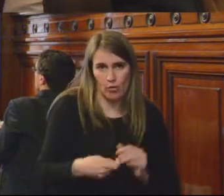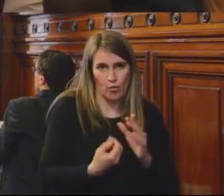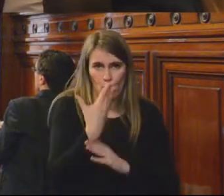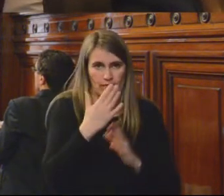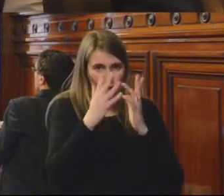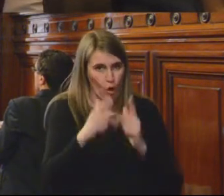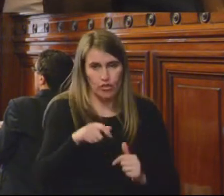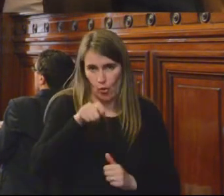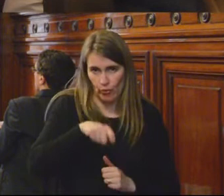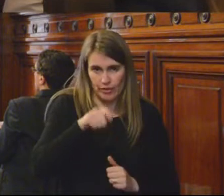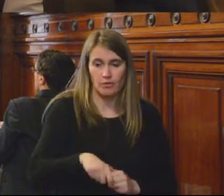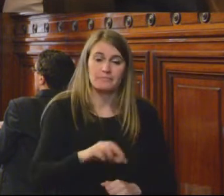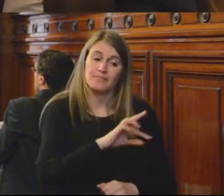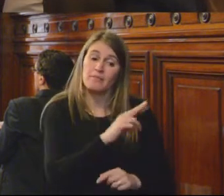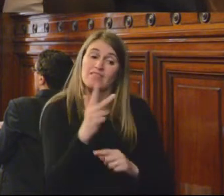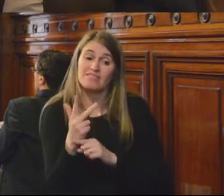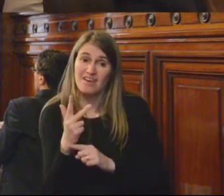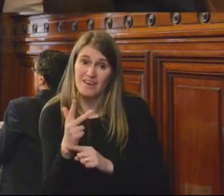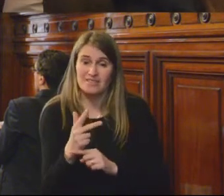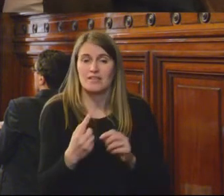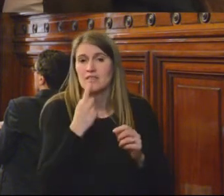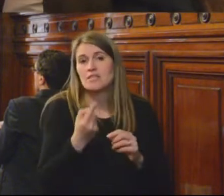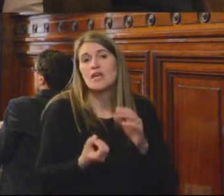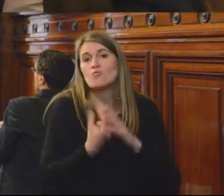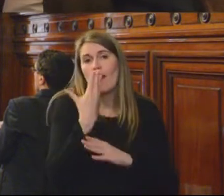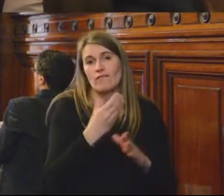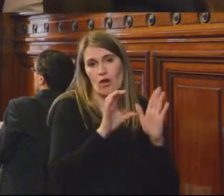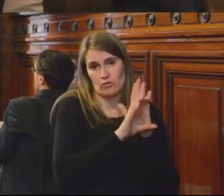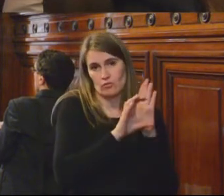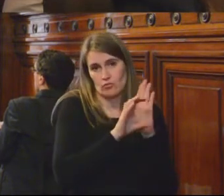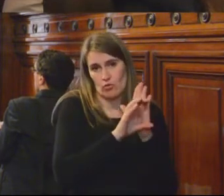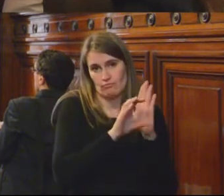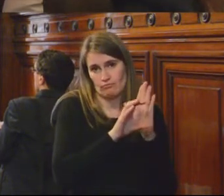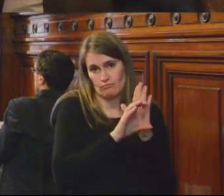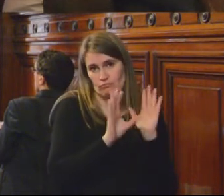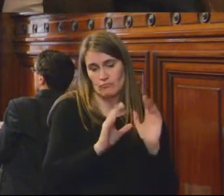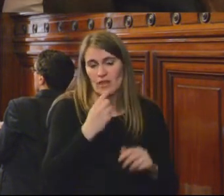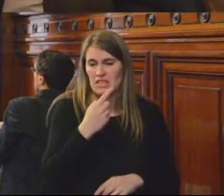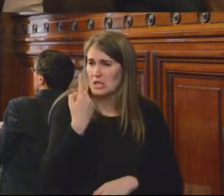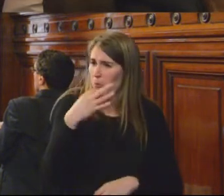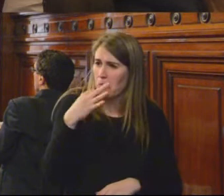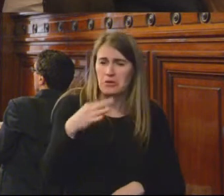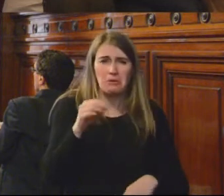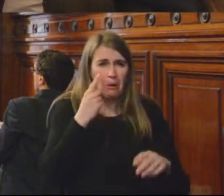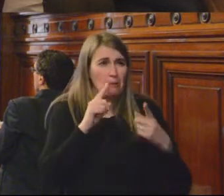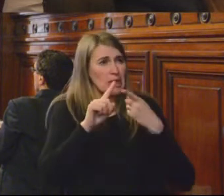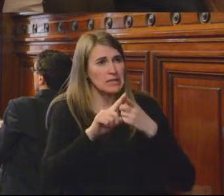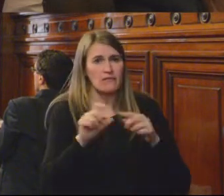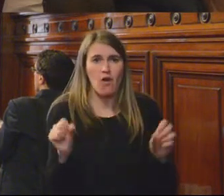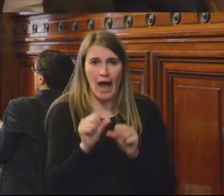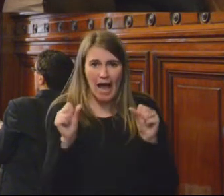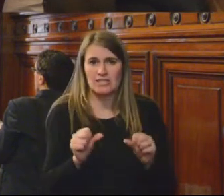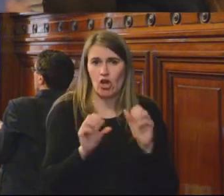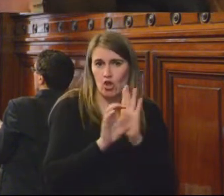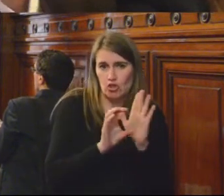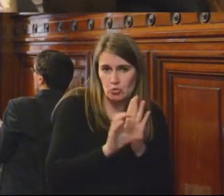y tres, redactar una nueva Constitución. No es cierto que la única función de la Constituyente sea hacer una Constitución, no